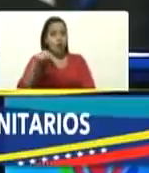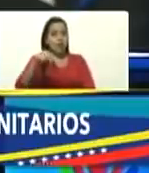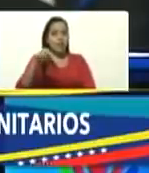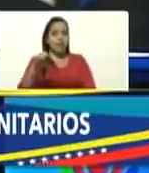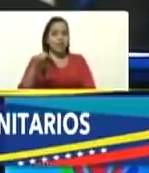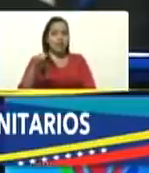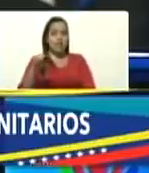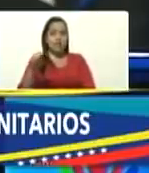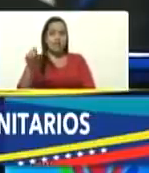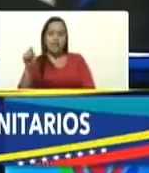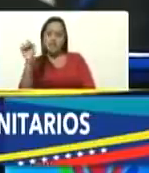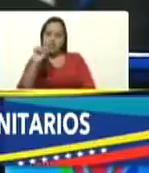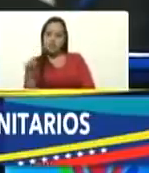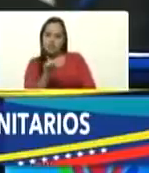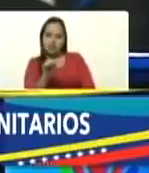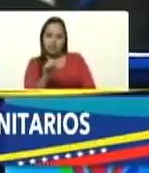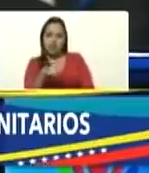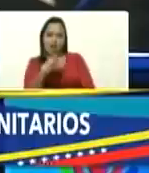haciendo todo esto.